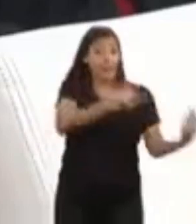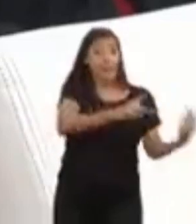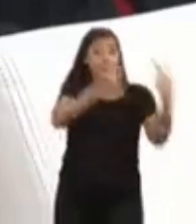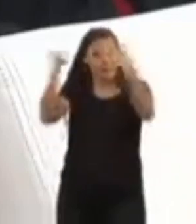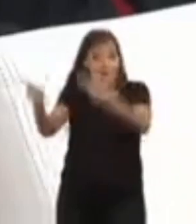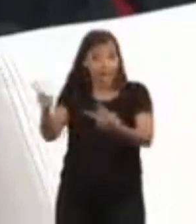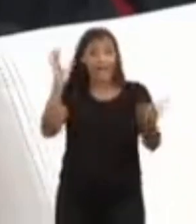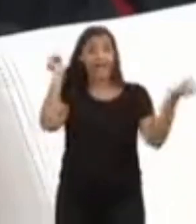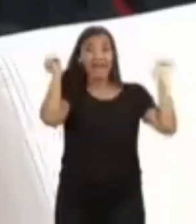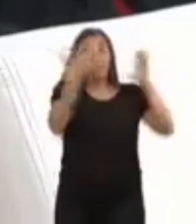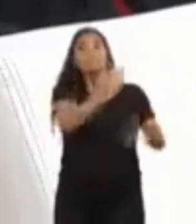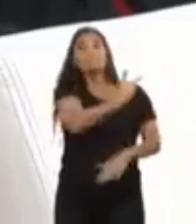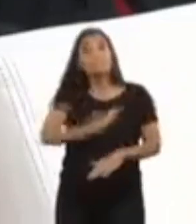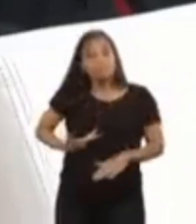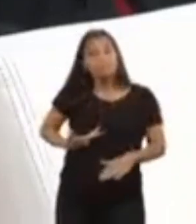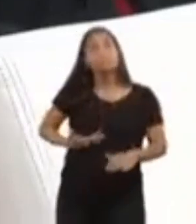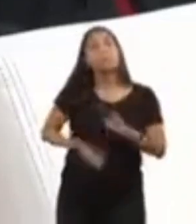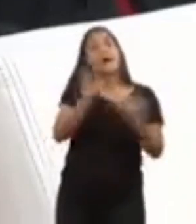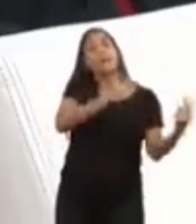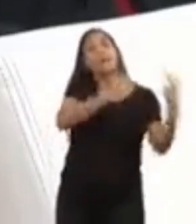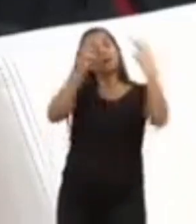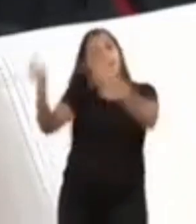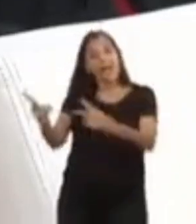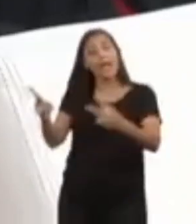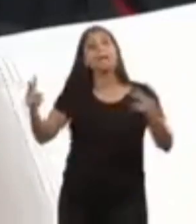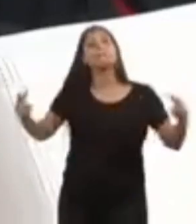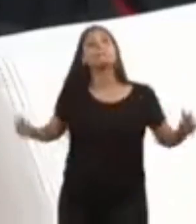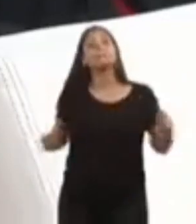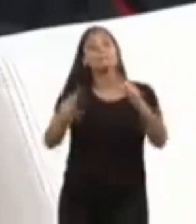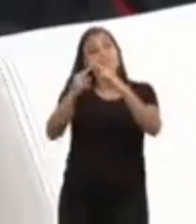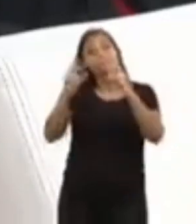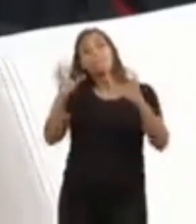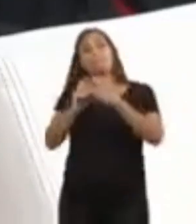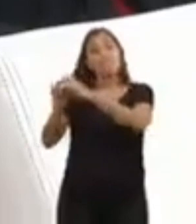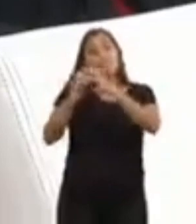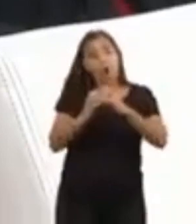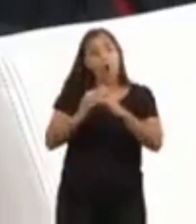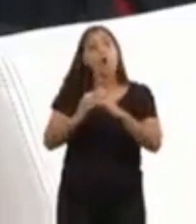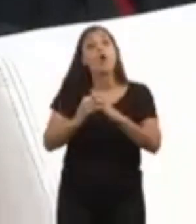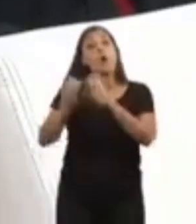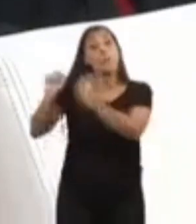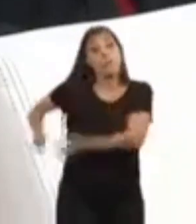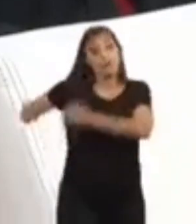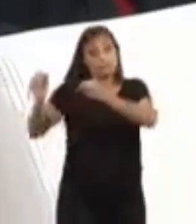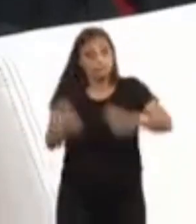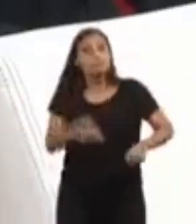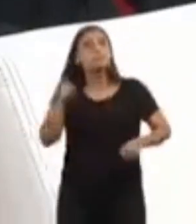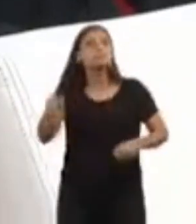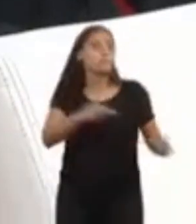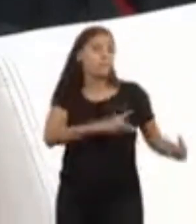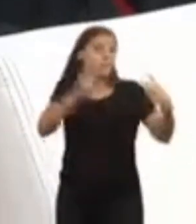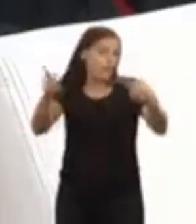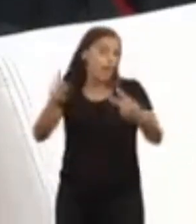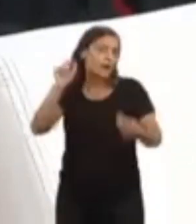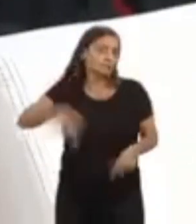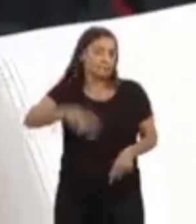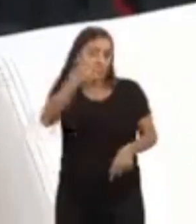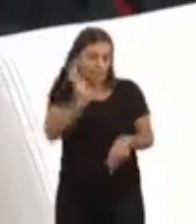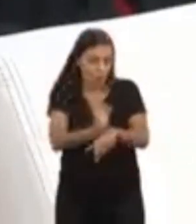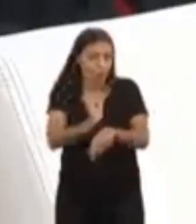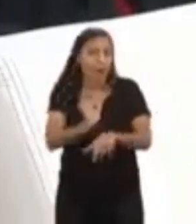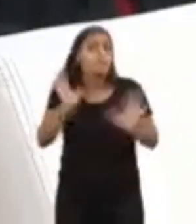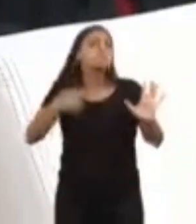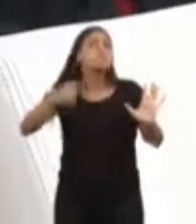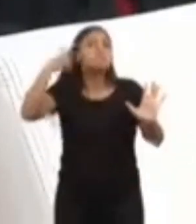realizar el presidente al Foro de xao xo el viernes es un viaje nacional entiendo que ahí puede ir con